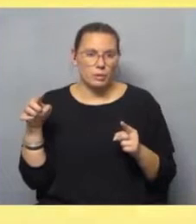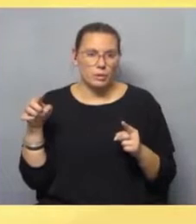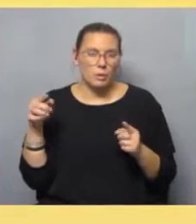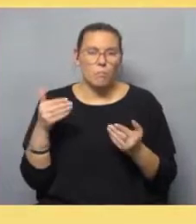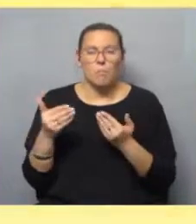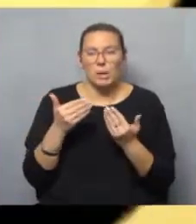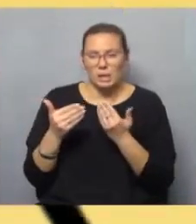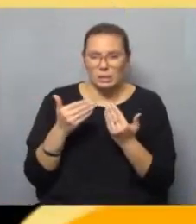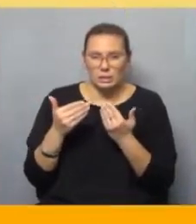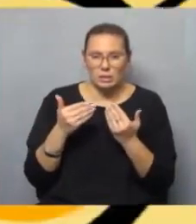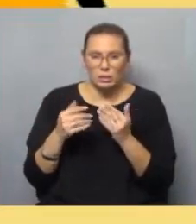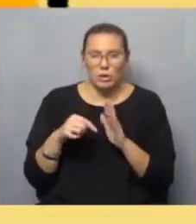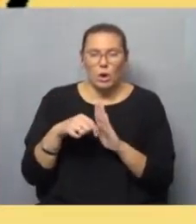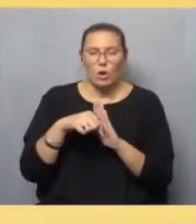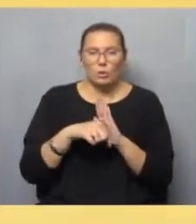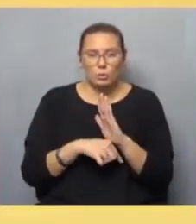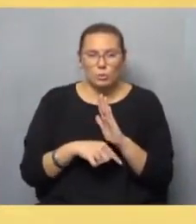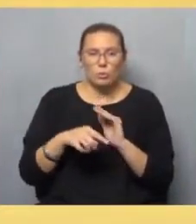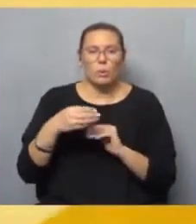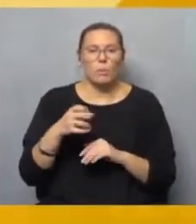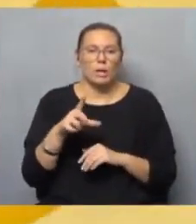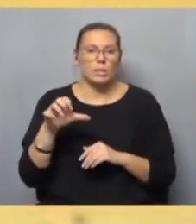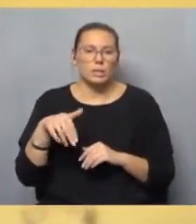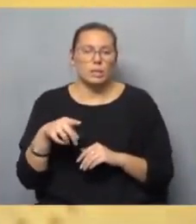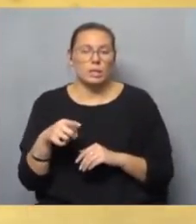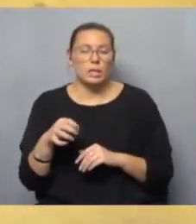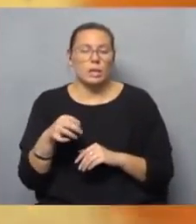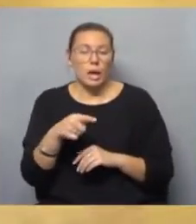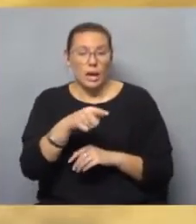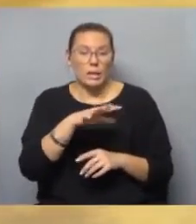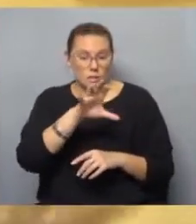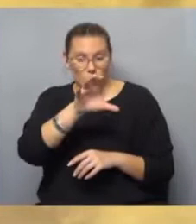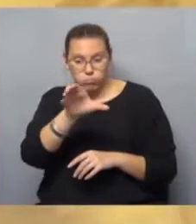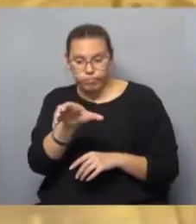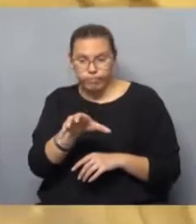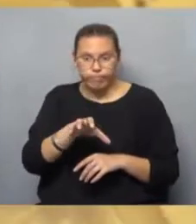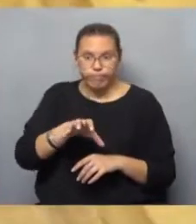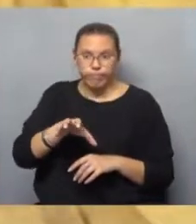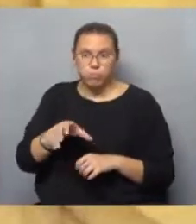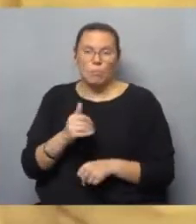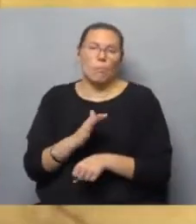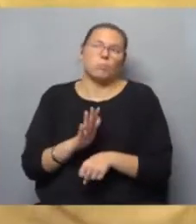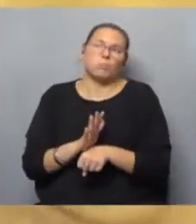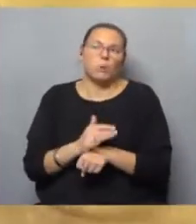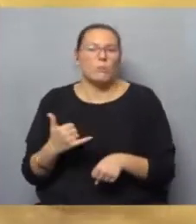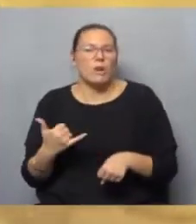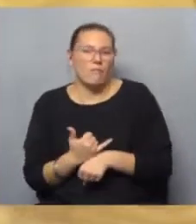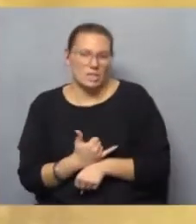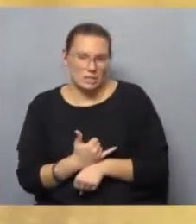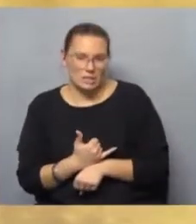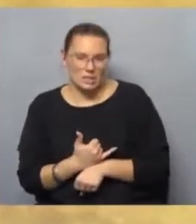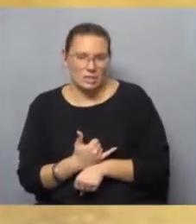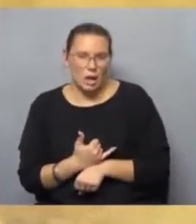correlacionable en la porción sur con lo que es la Sierra Ballena. Esa estructura representa una falla, ¿sí? Una falla